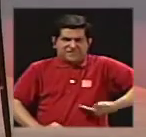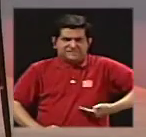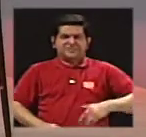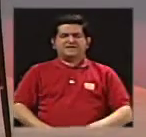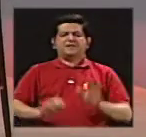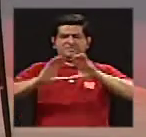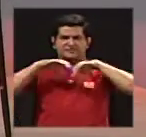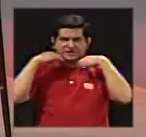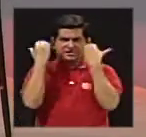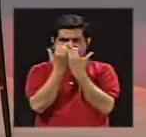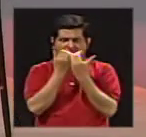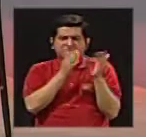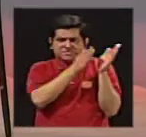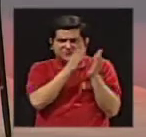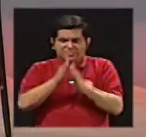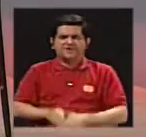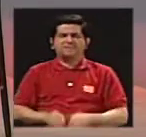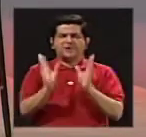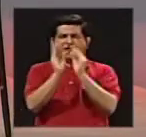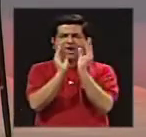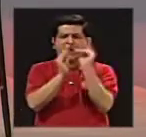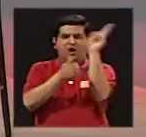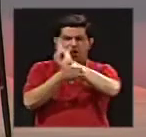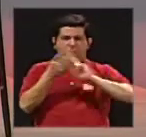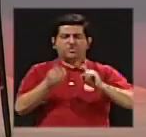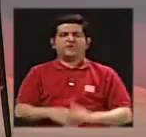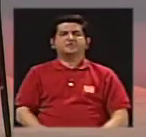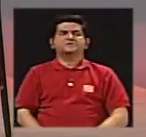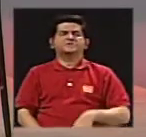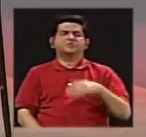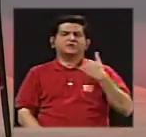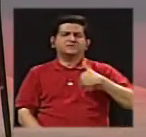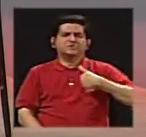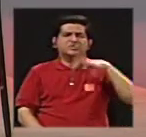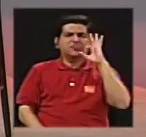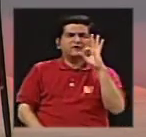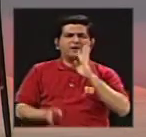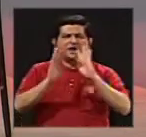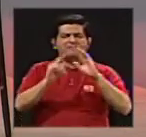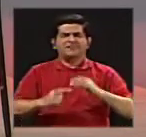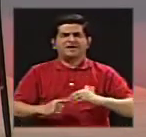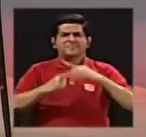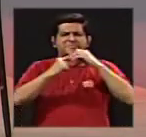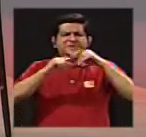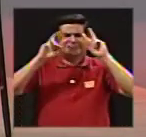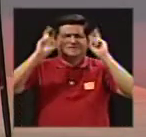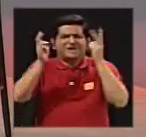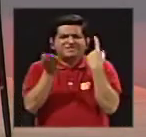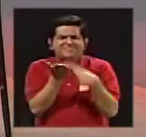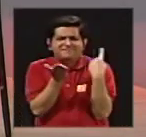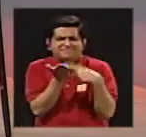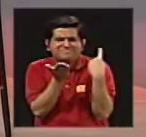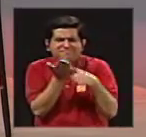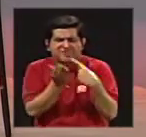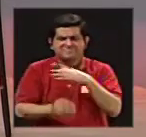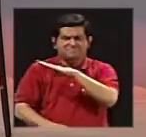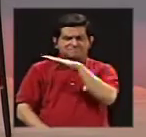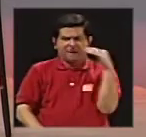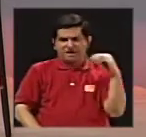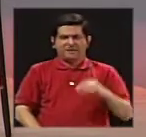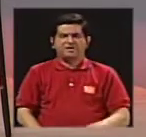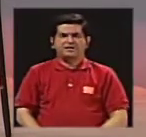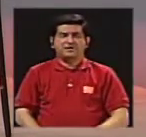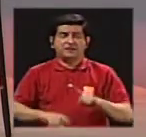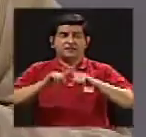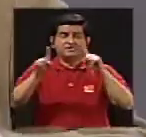Congreso universitario Don Francisco estábamos conversando acerca de los principales temas de de discusión y los eh